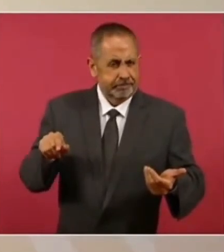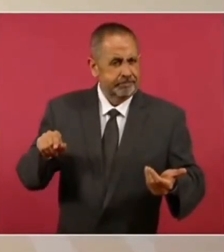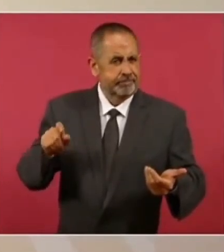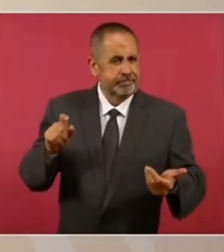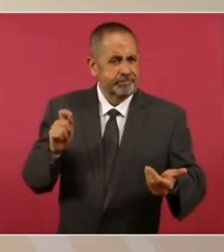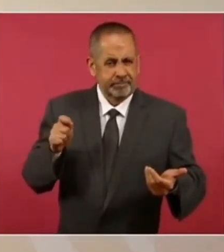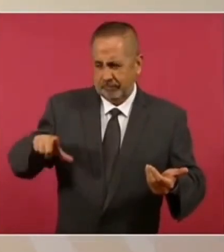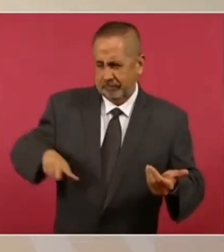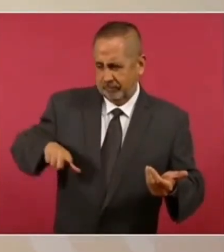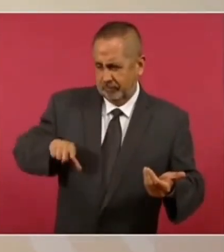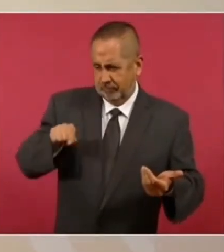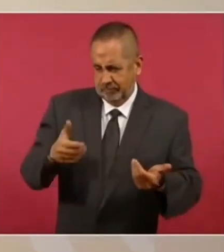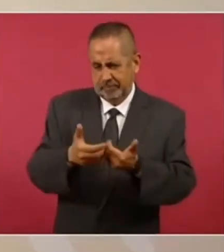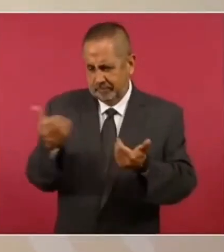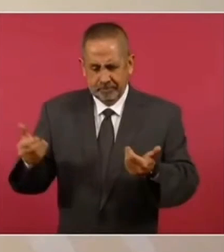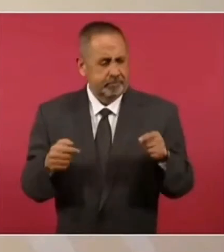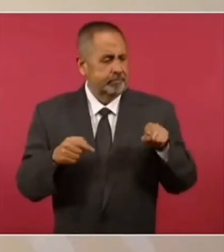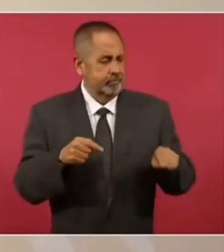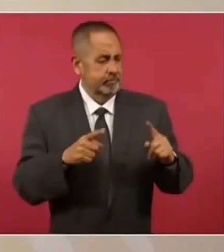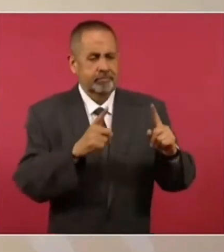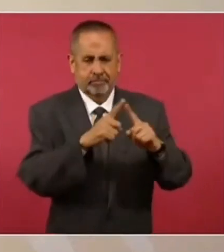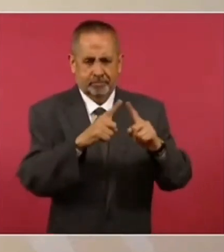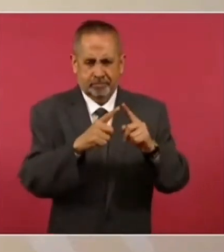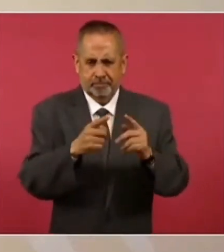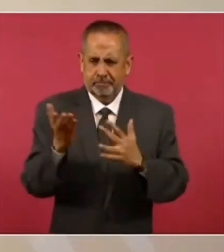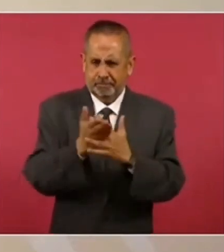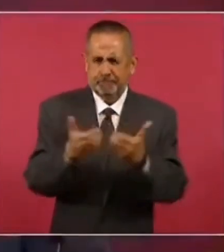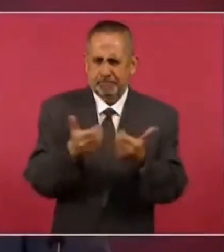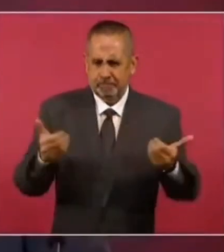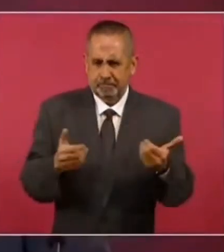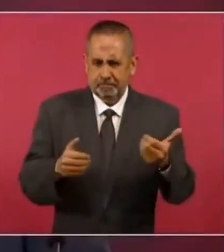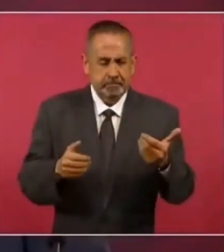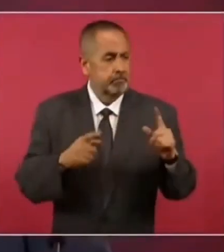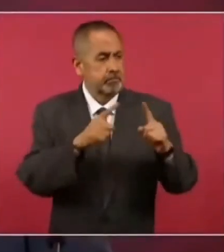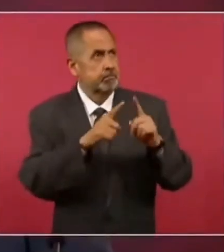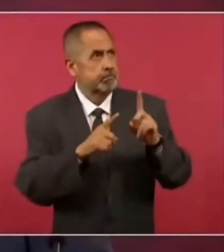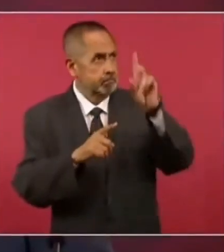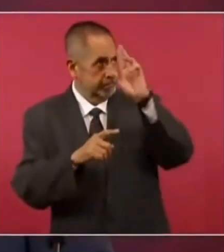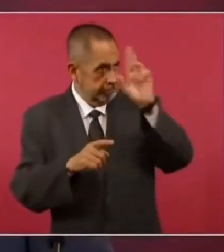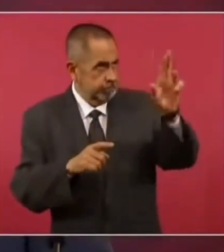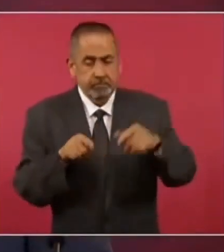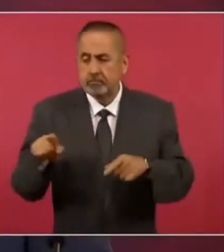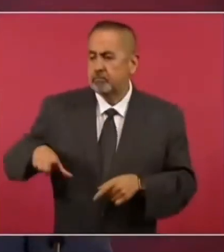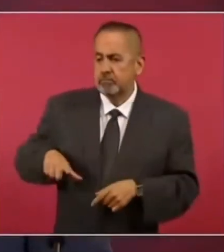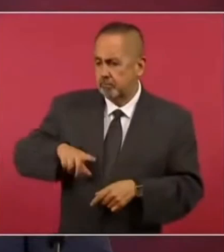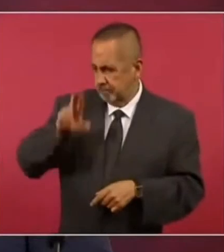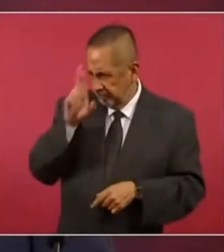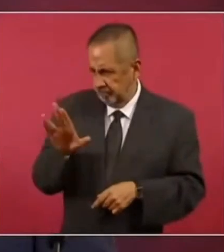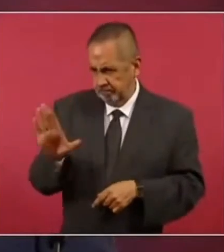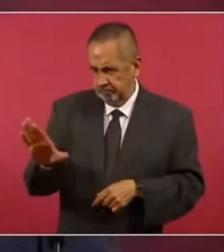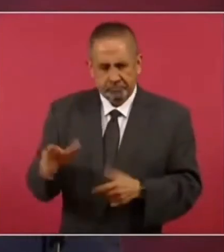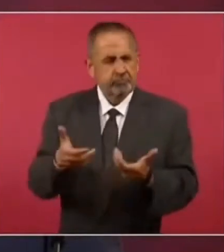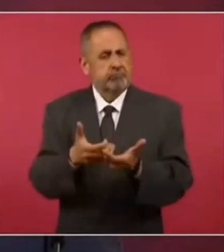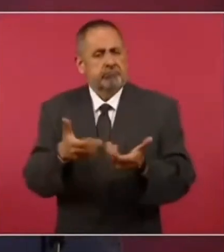de el gobierno, de lo público, porque a Dios lo que es de Dios y al César lo que es del César, así